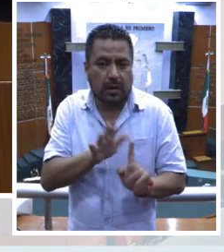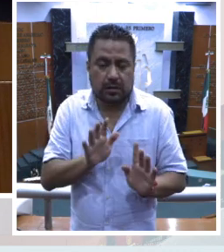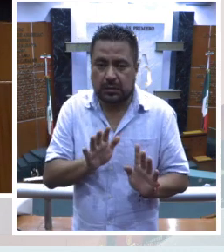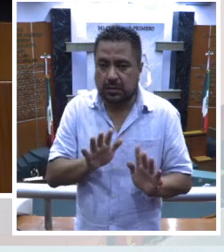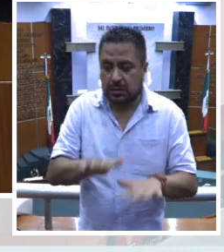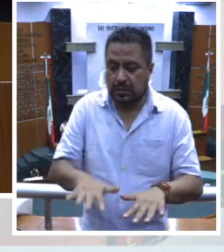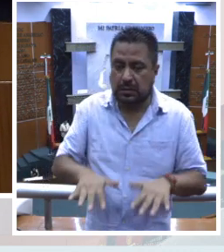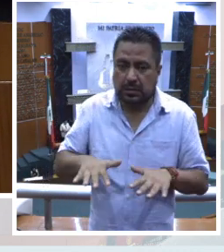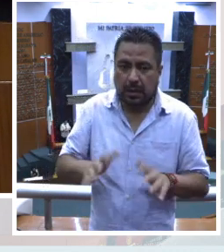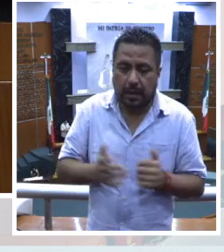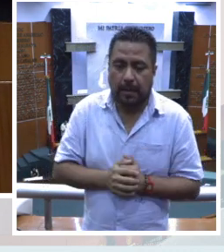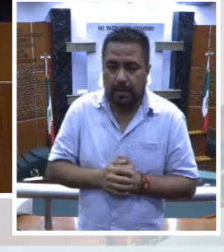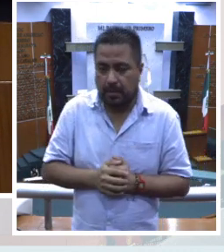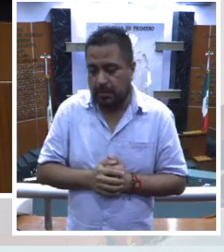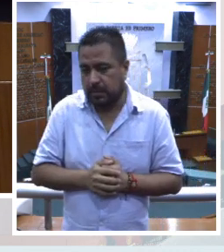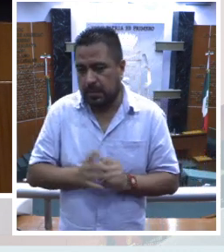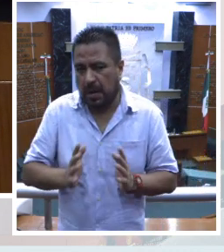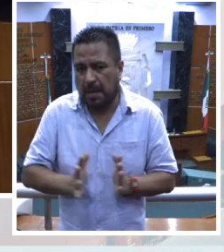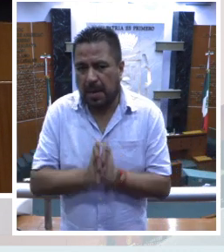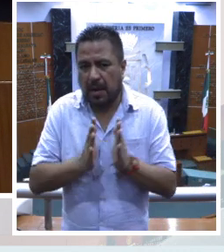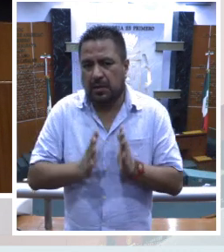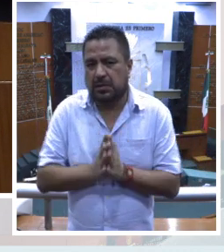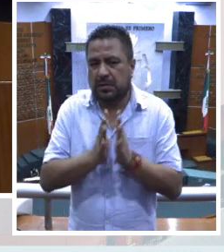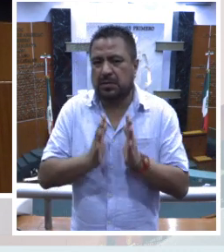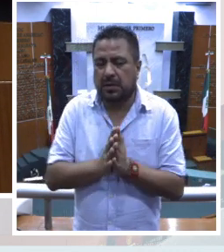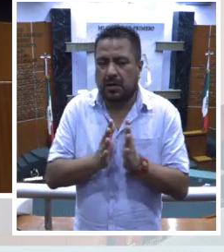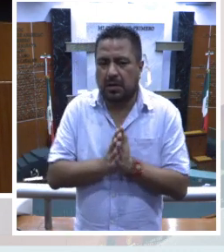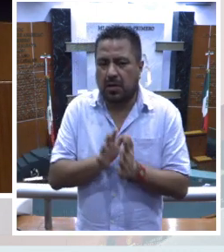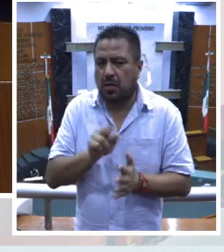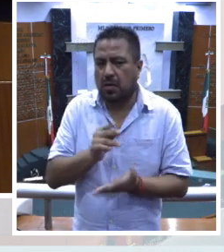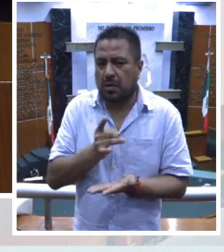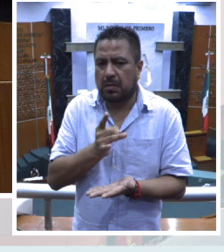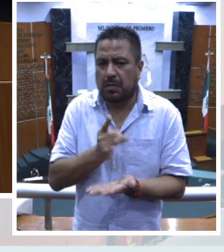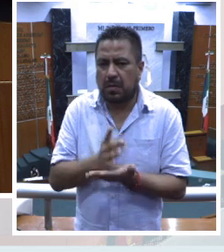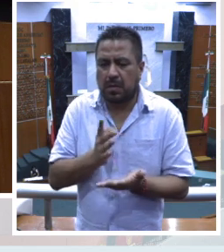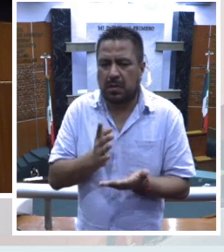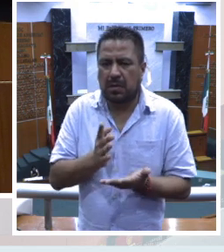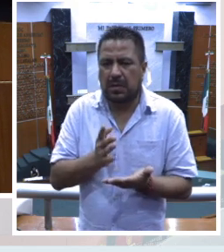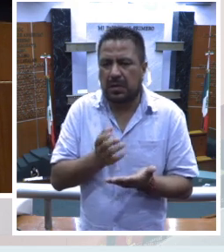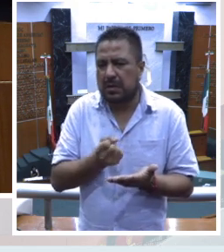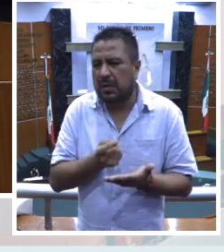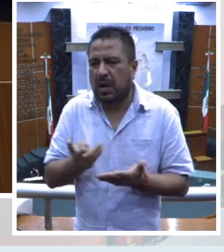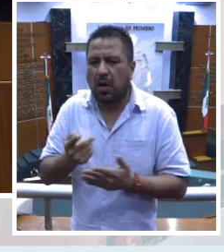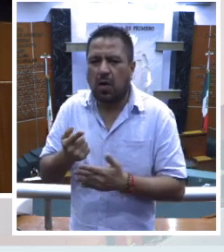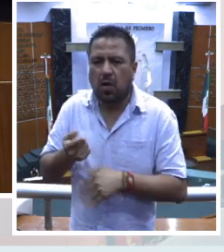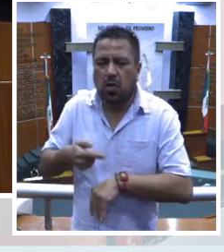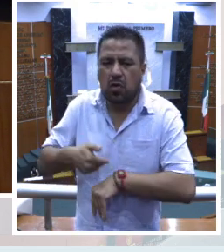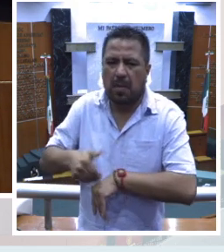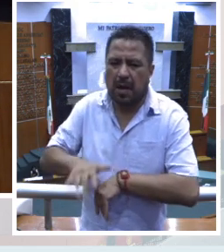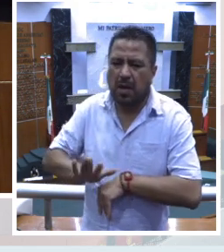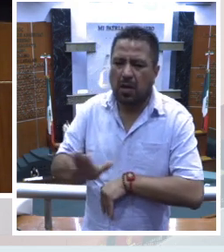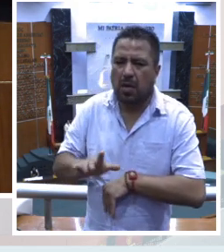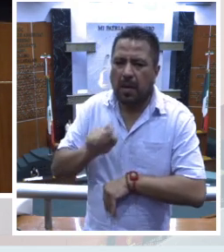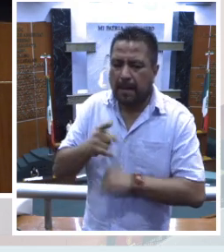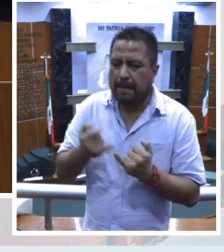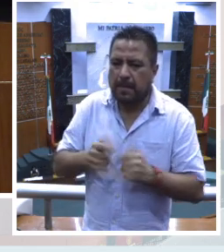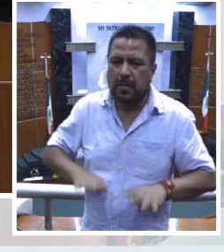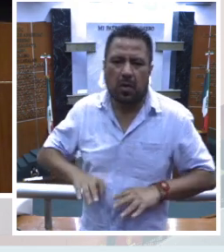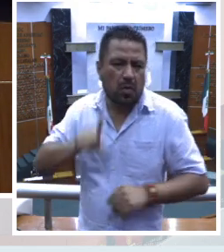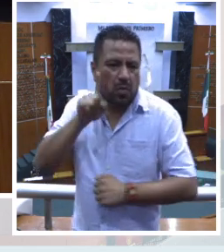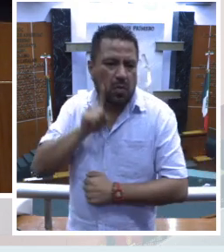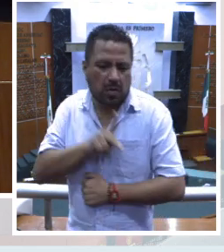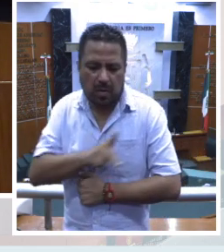Estos sucesos, donde la participación no tan solo cuantitativa, sino cualitativa de las